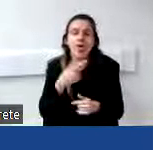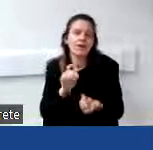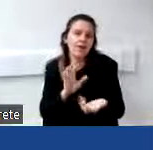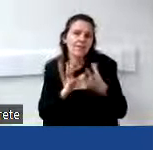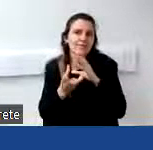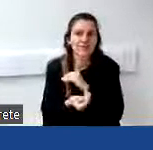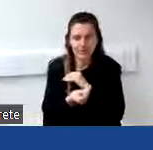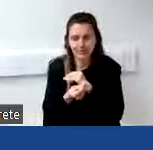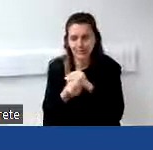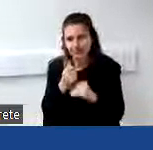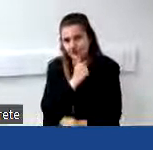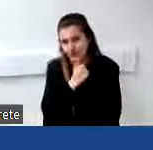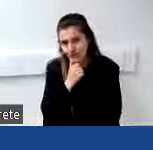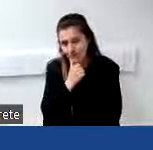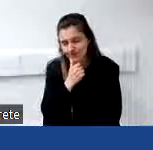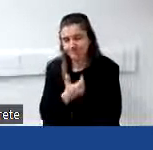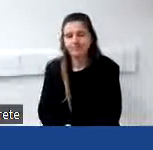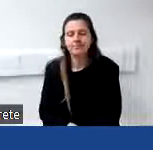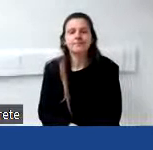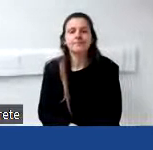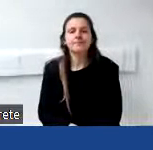barrera de lo que es la información. ¿Tá?